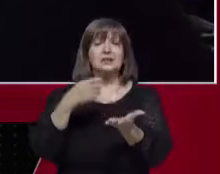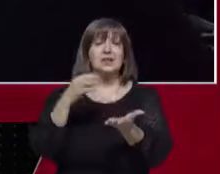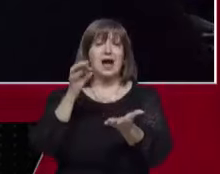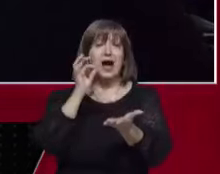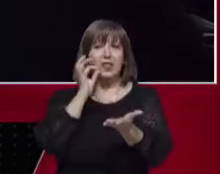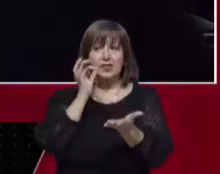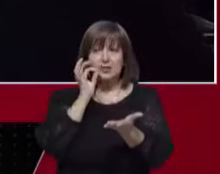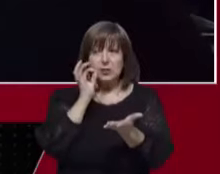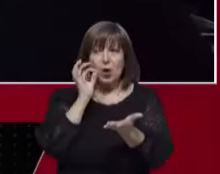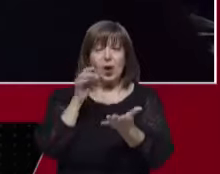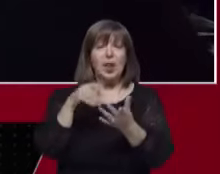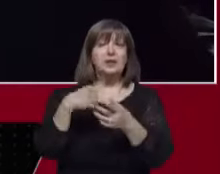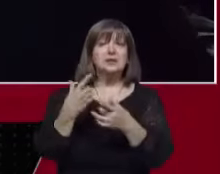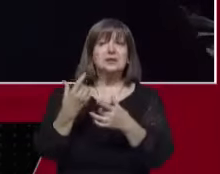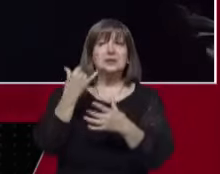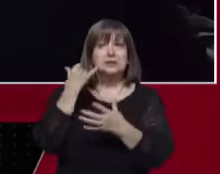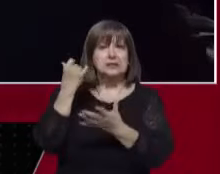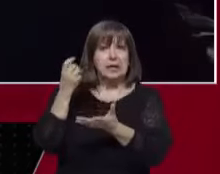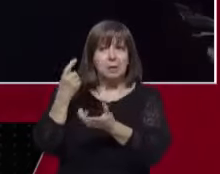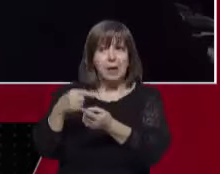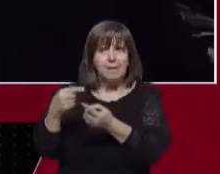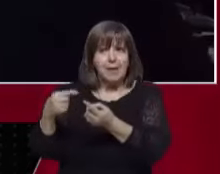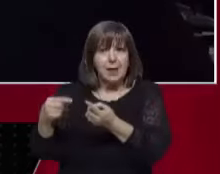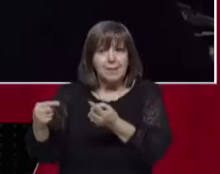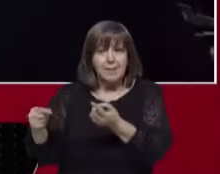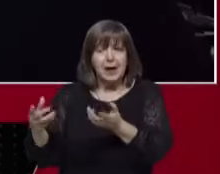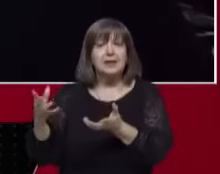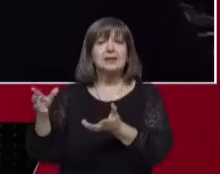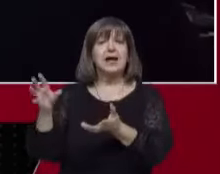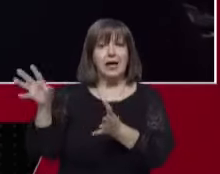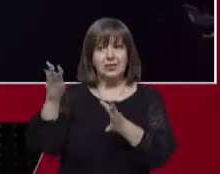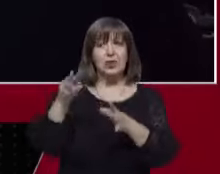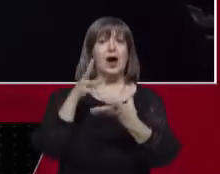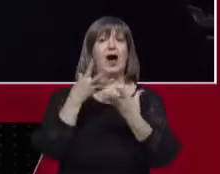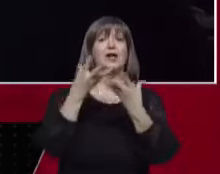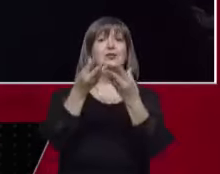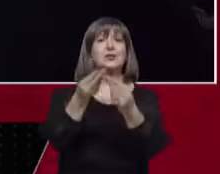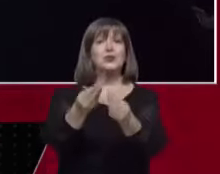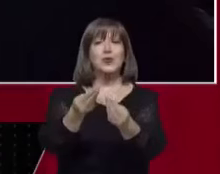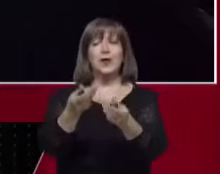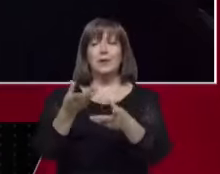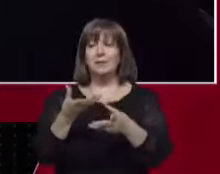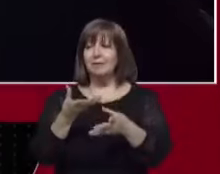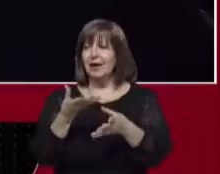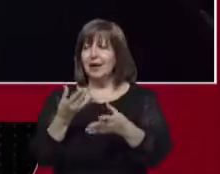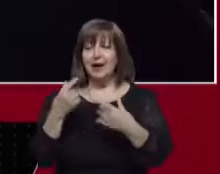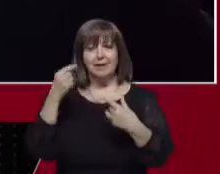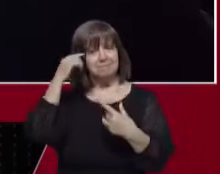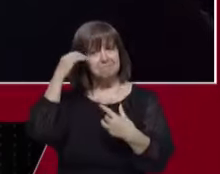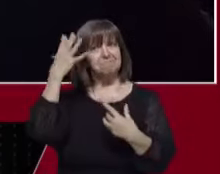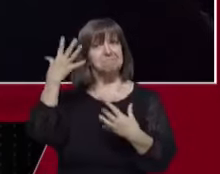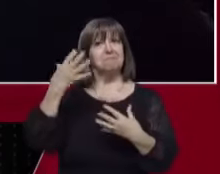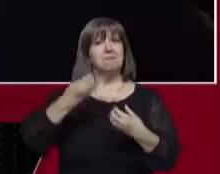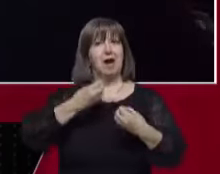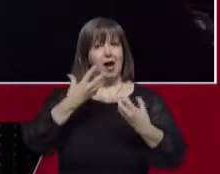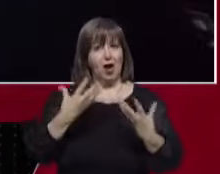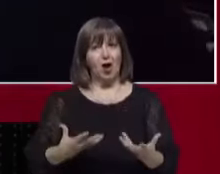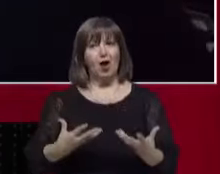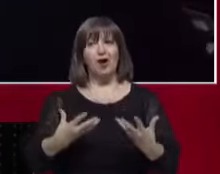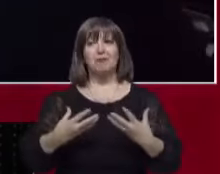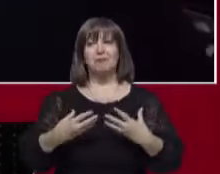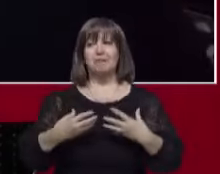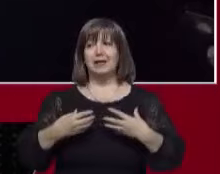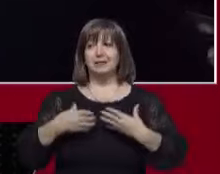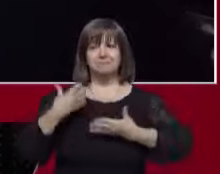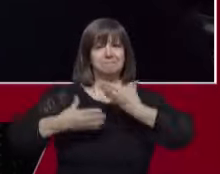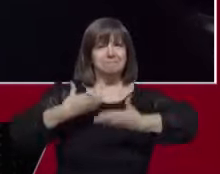decías, Julián, para que esto funcione tenemos que tocar fondo, y me contaste cómo tocaste fondo vos, y son historias que a lo mejor vemos en las películas porque